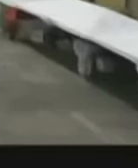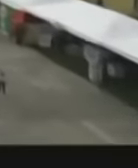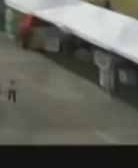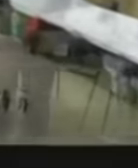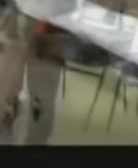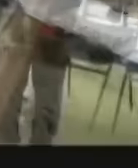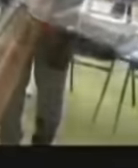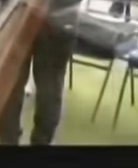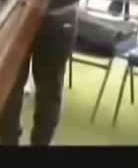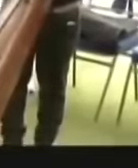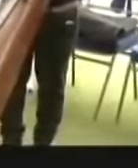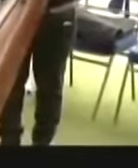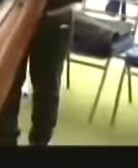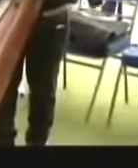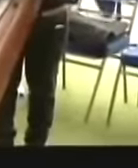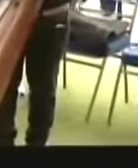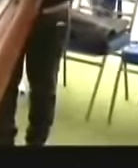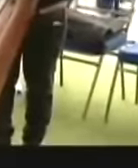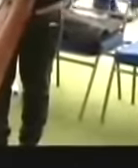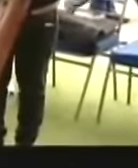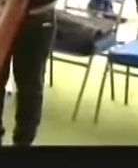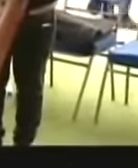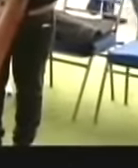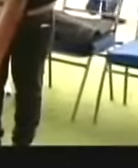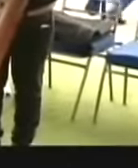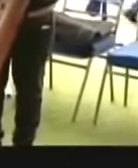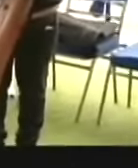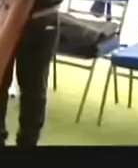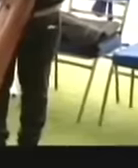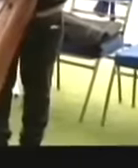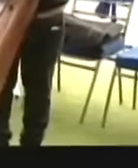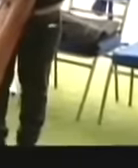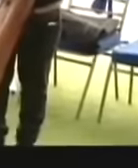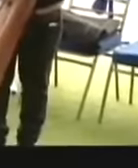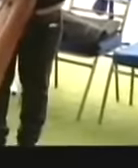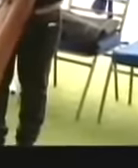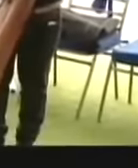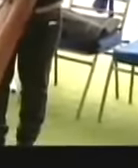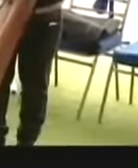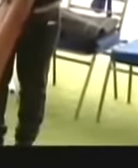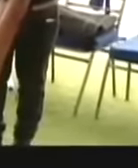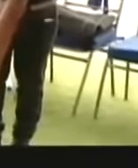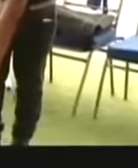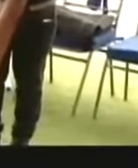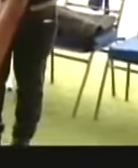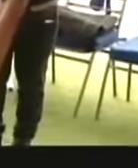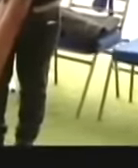Venezolano.